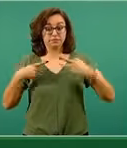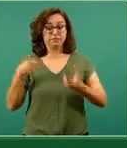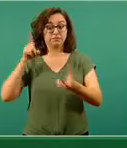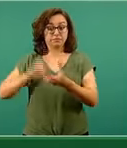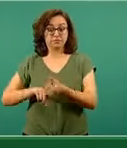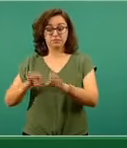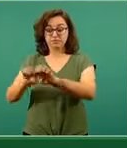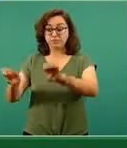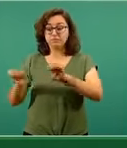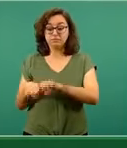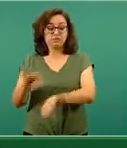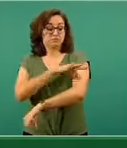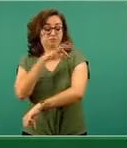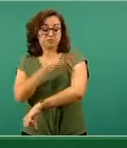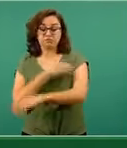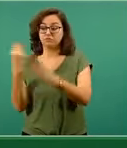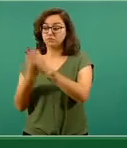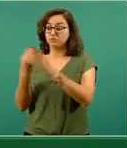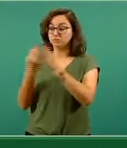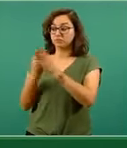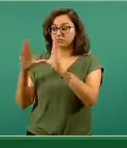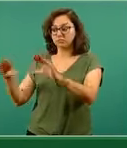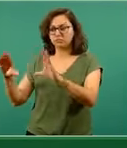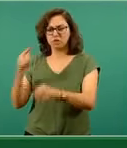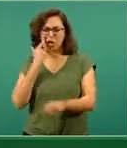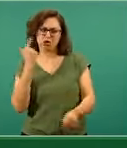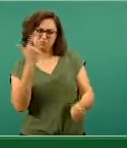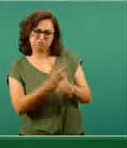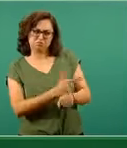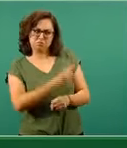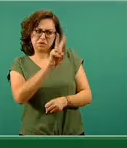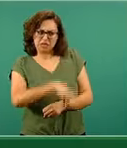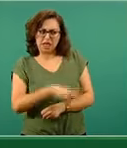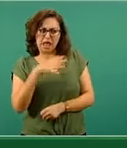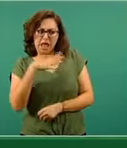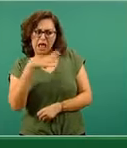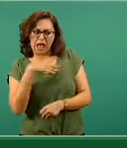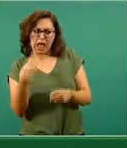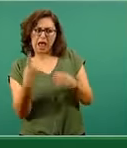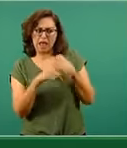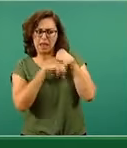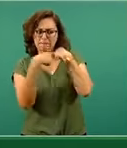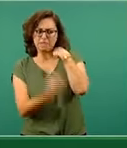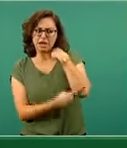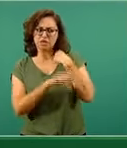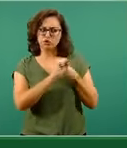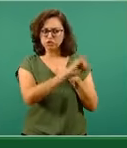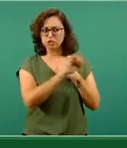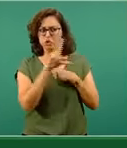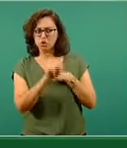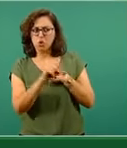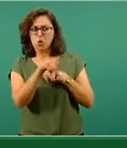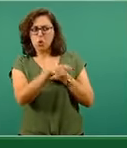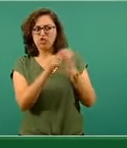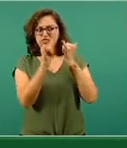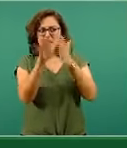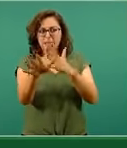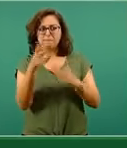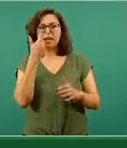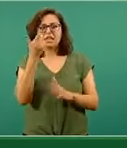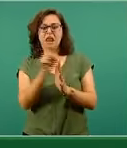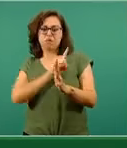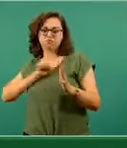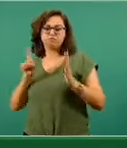al equipo de médicos, pues precisamente para poder detectar si hay alguien que se quiere brincar la fila? Porque pues